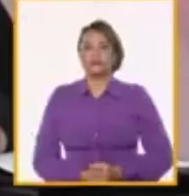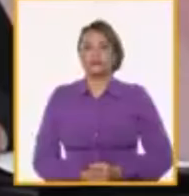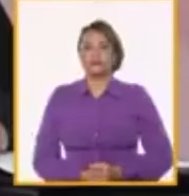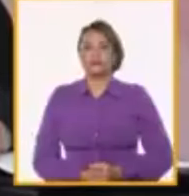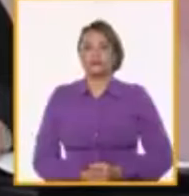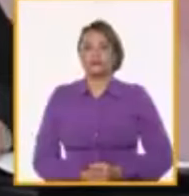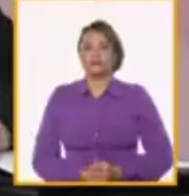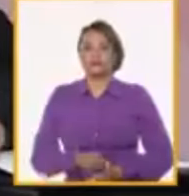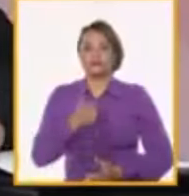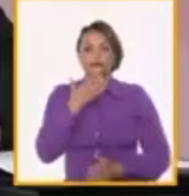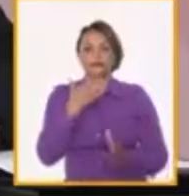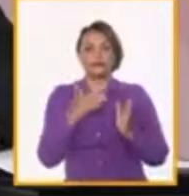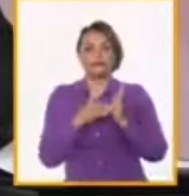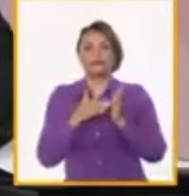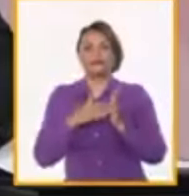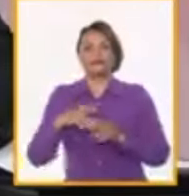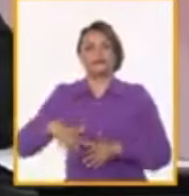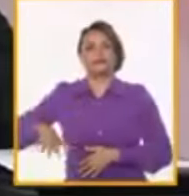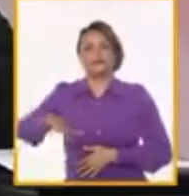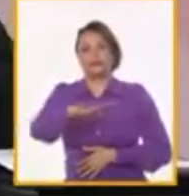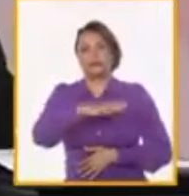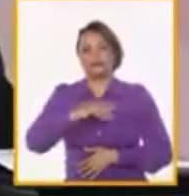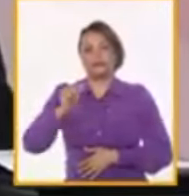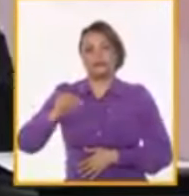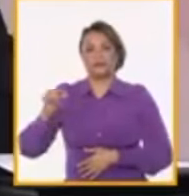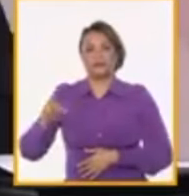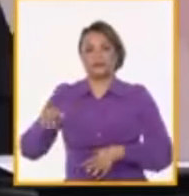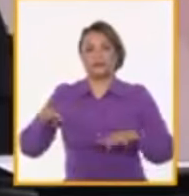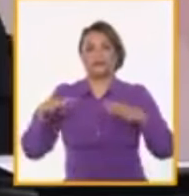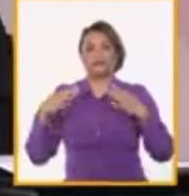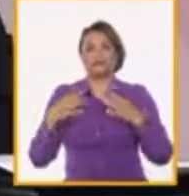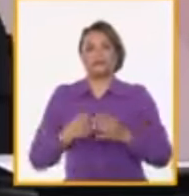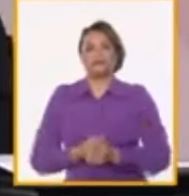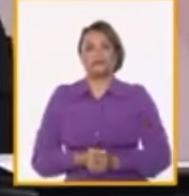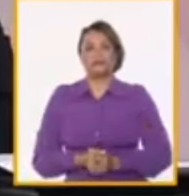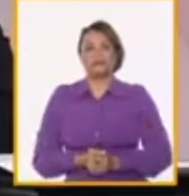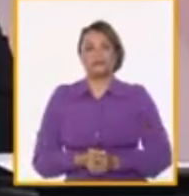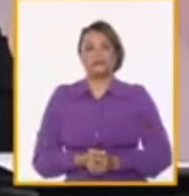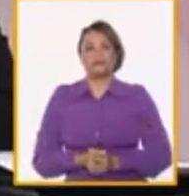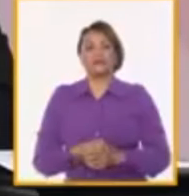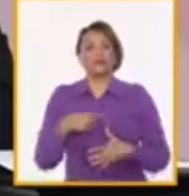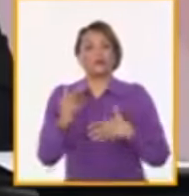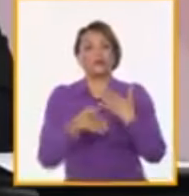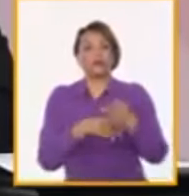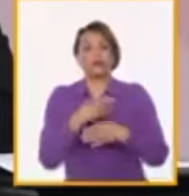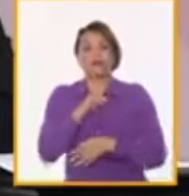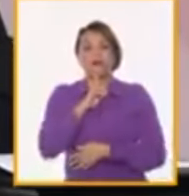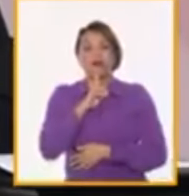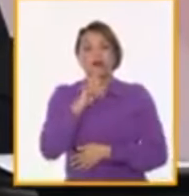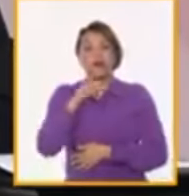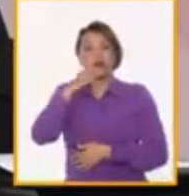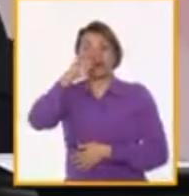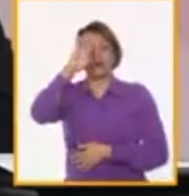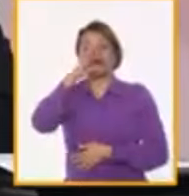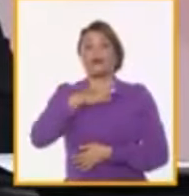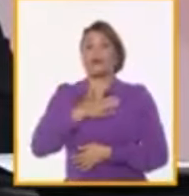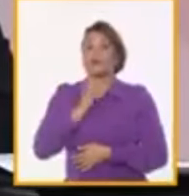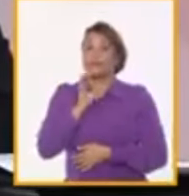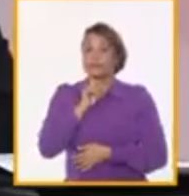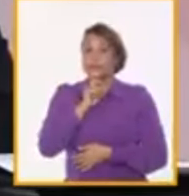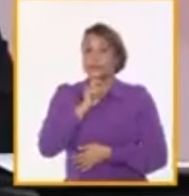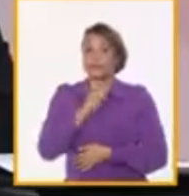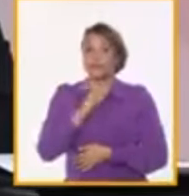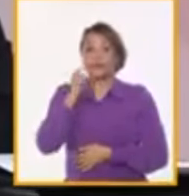Muy buenas tardes, estimados televidentes y radioyentes. La situación del agua en el país siempre es preocupación de